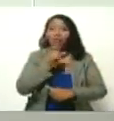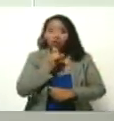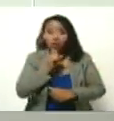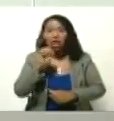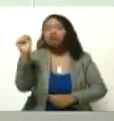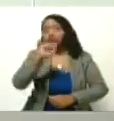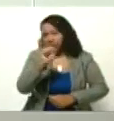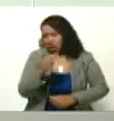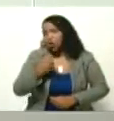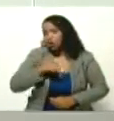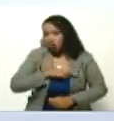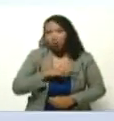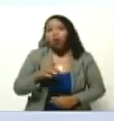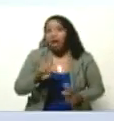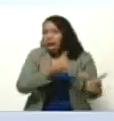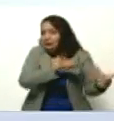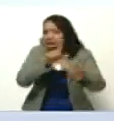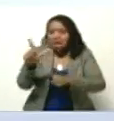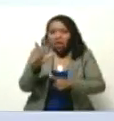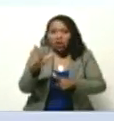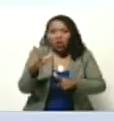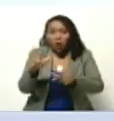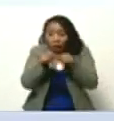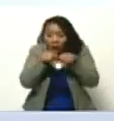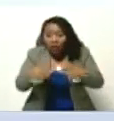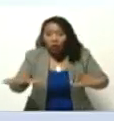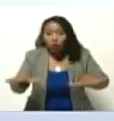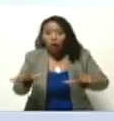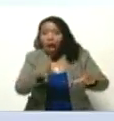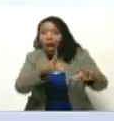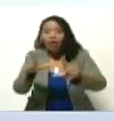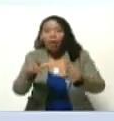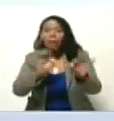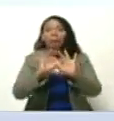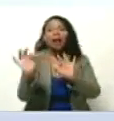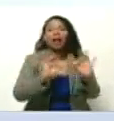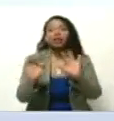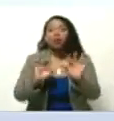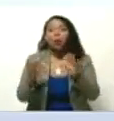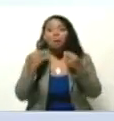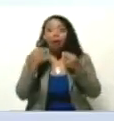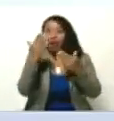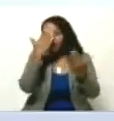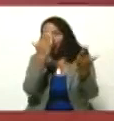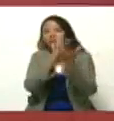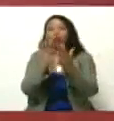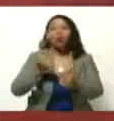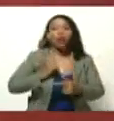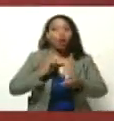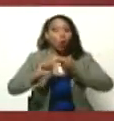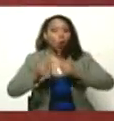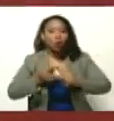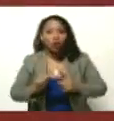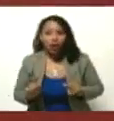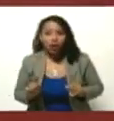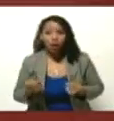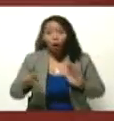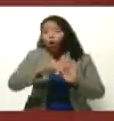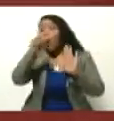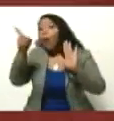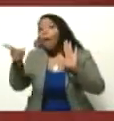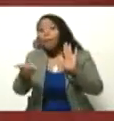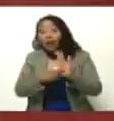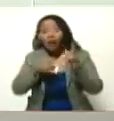próximos retos. Con esta estructura ya no nos queda más nada a nosotros que nada, ¿verdad? Nada. Completar,